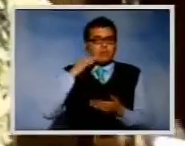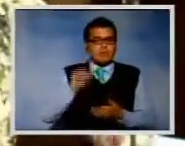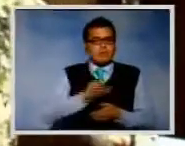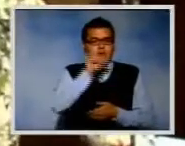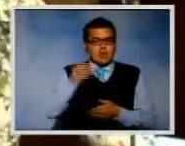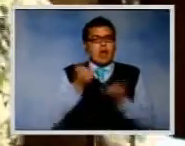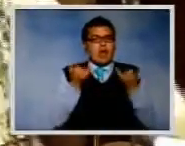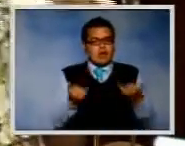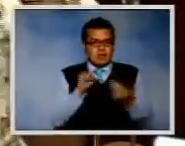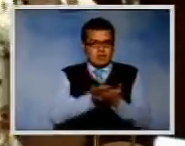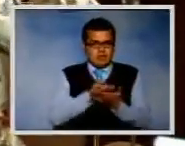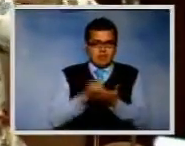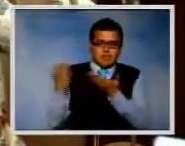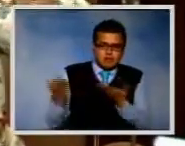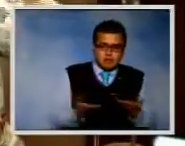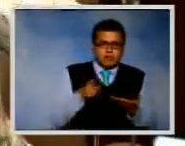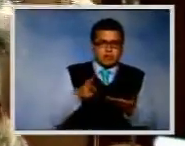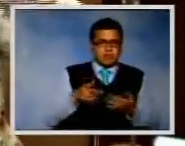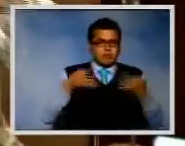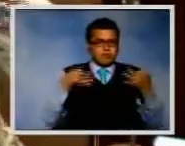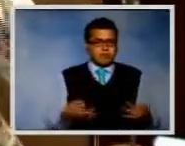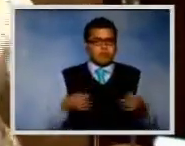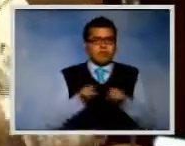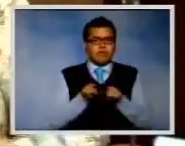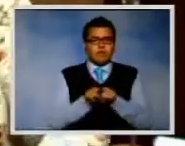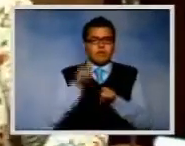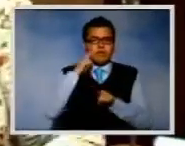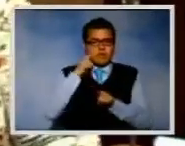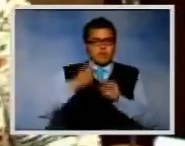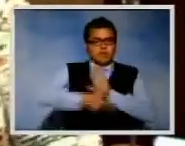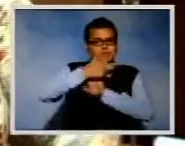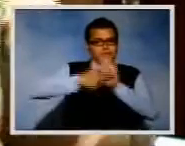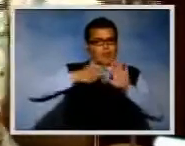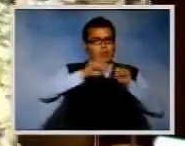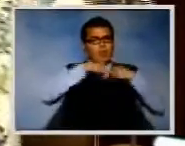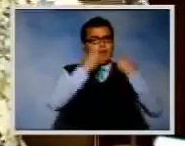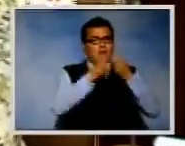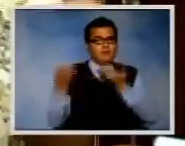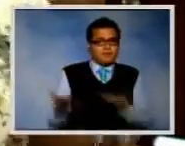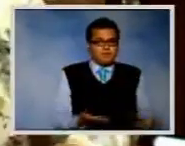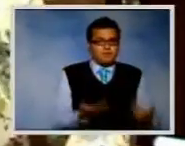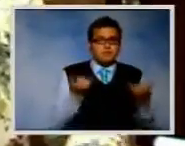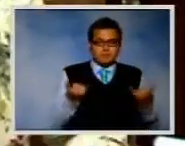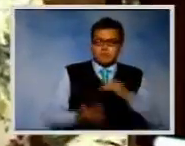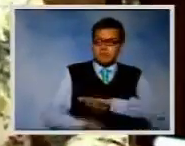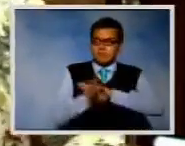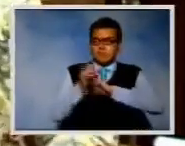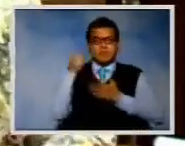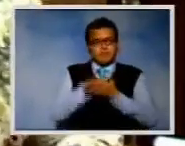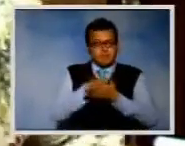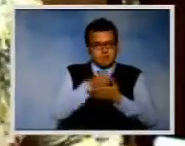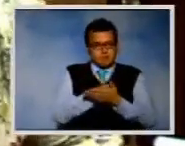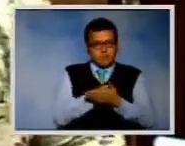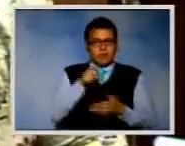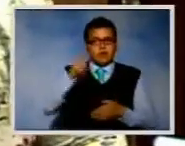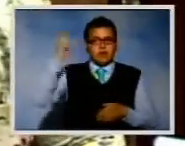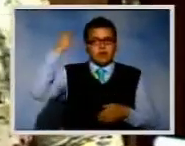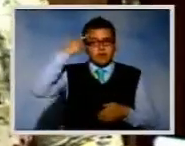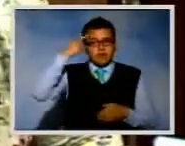de que están recibiendo la formalización que la Corte Constitucional les dio, hoy siguen reclamando que el